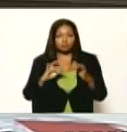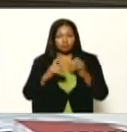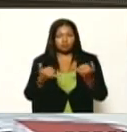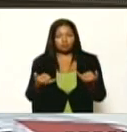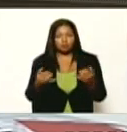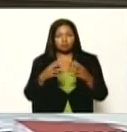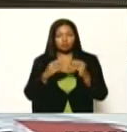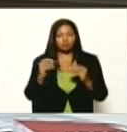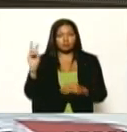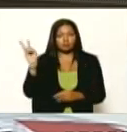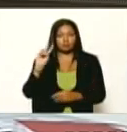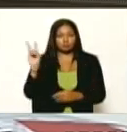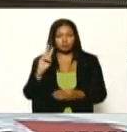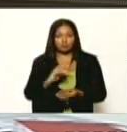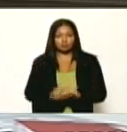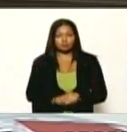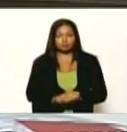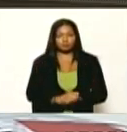en toda Venezuela.